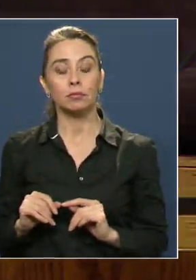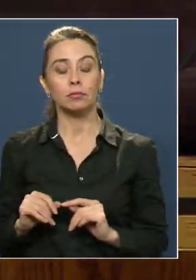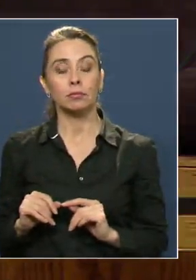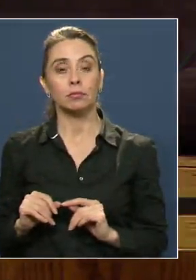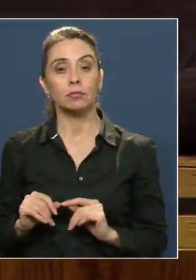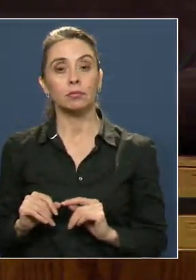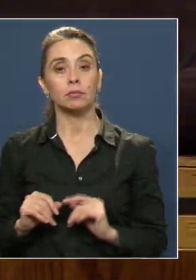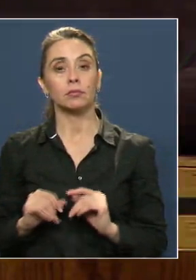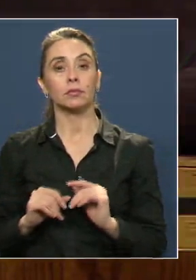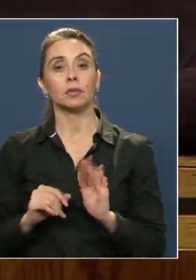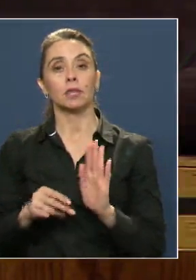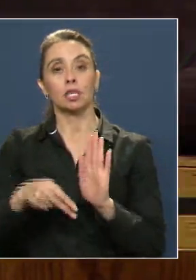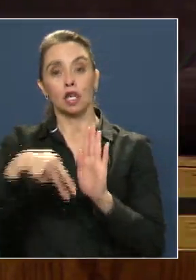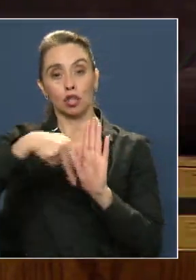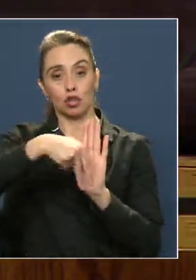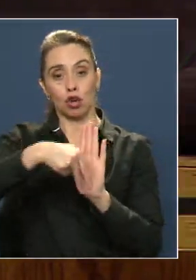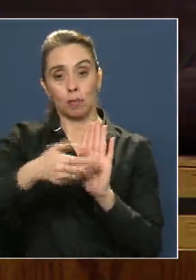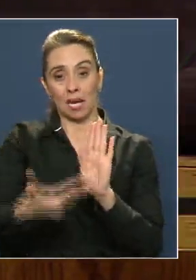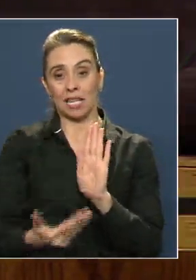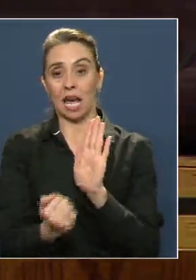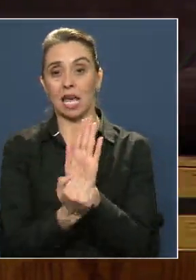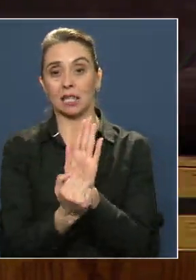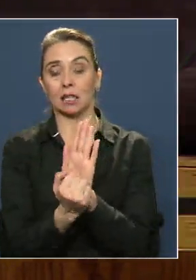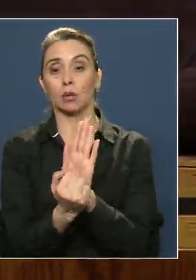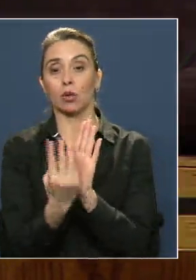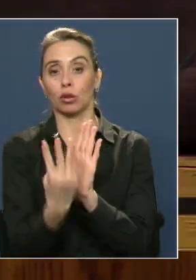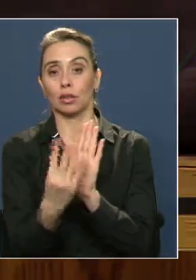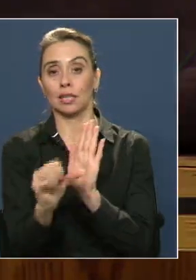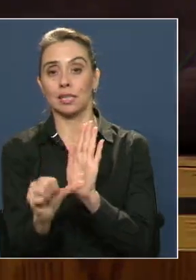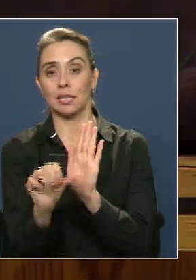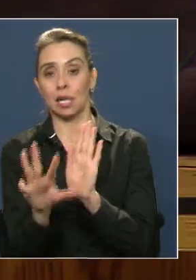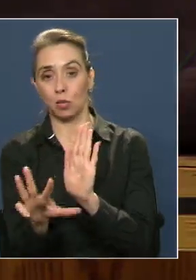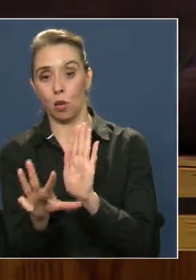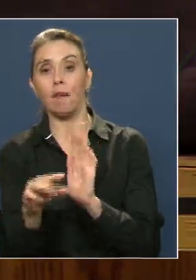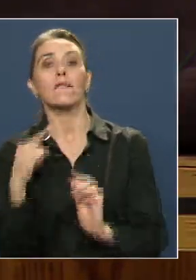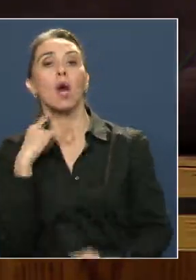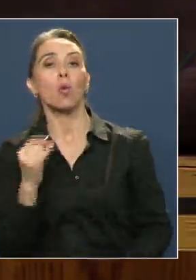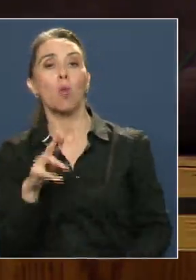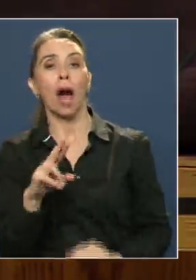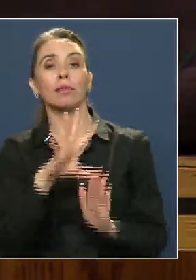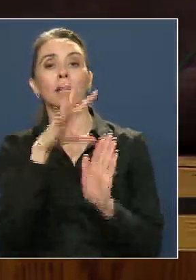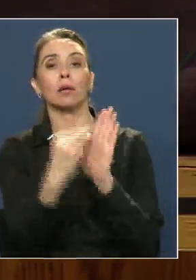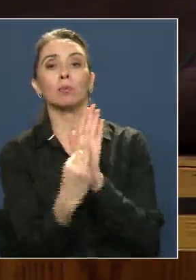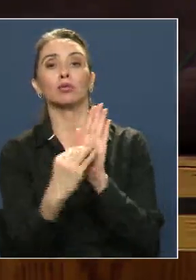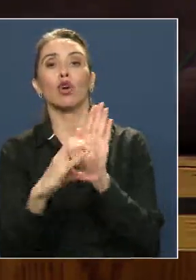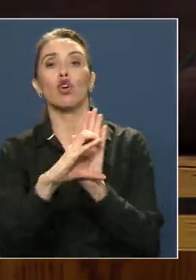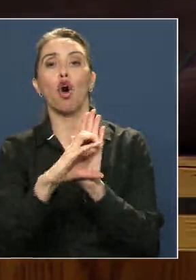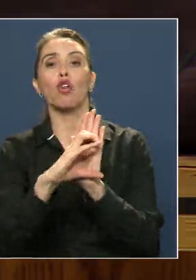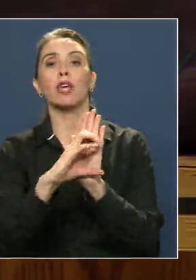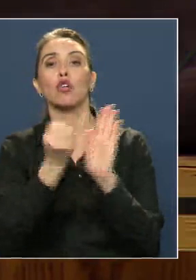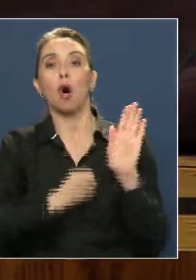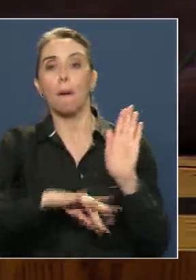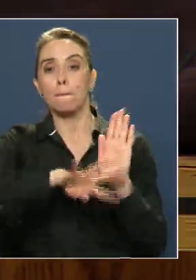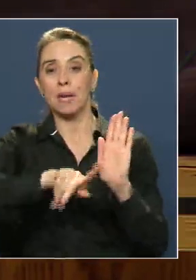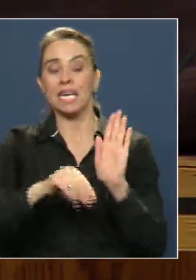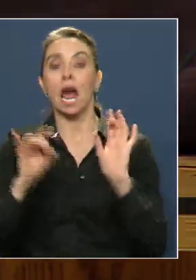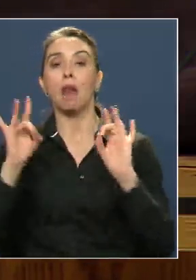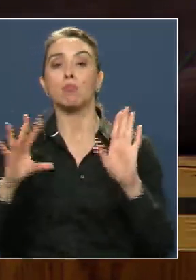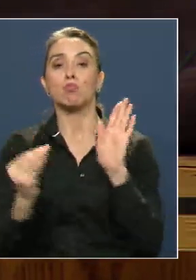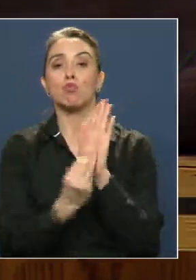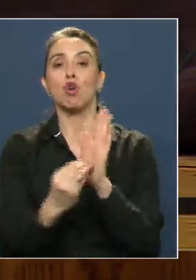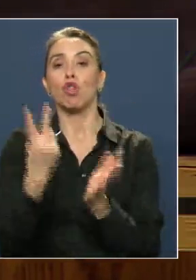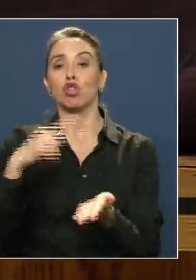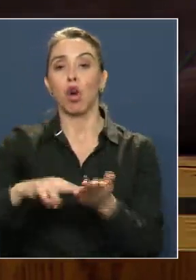la norma vigente del artículo 369, cuáter, del Código Penal, que fue establecida el año